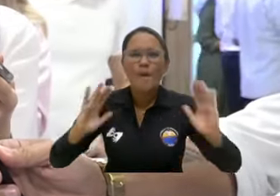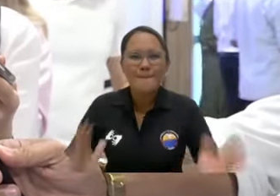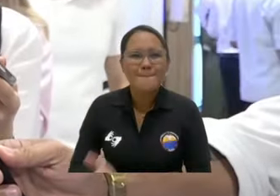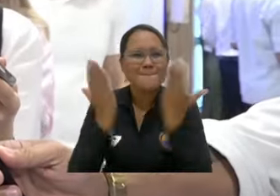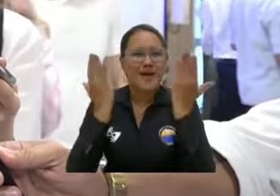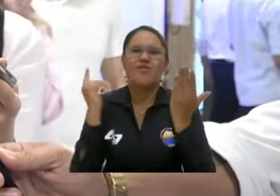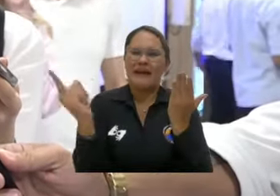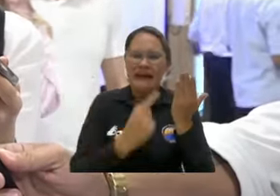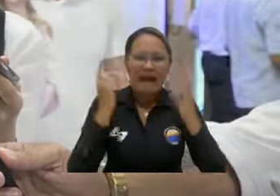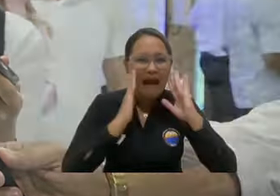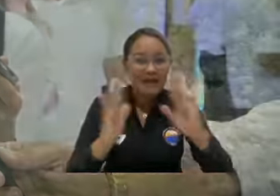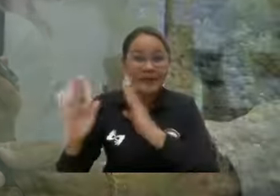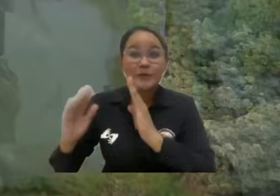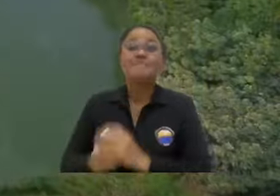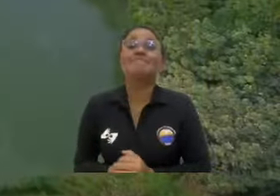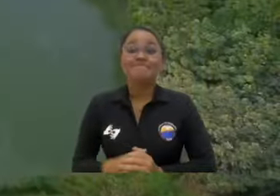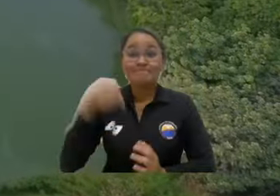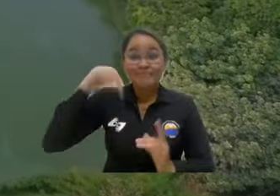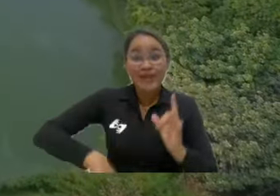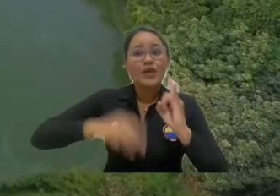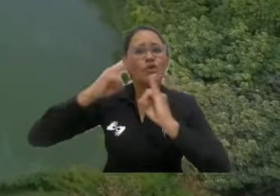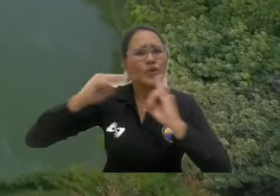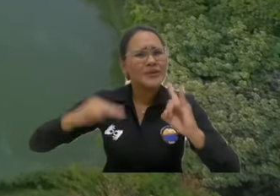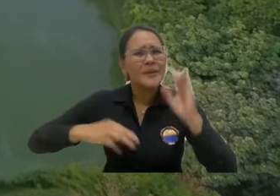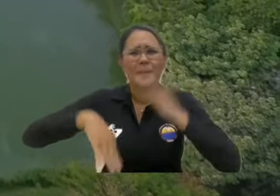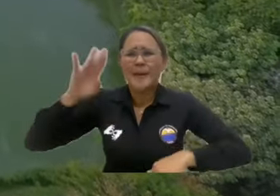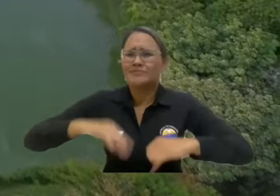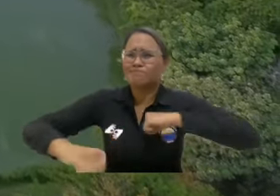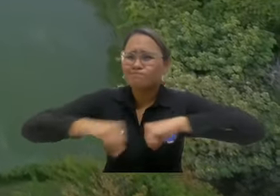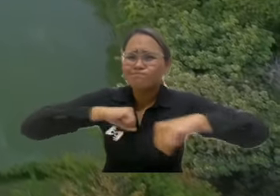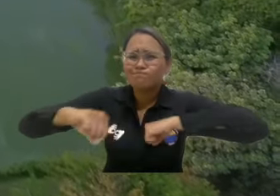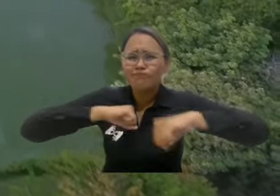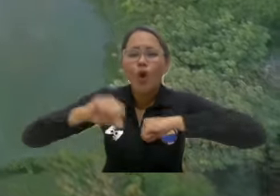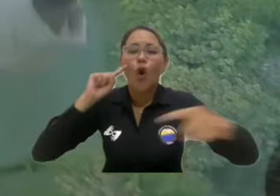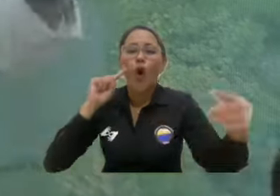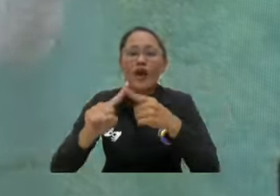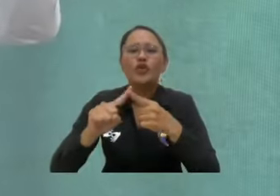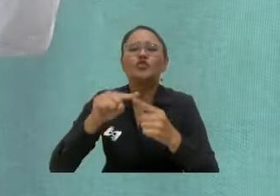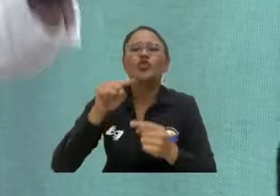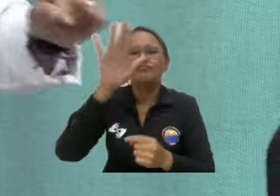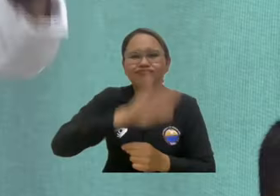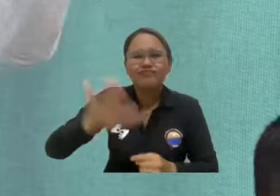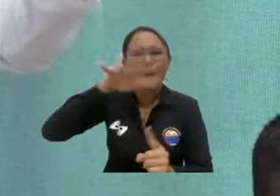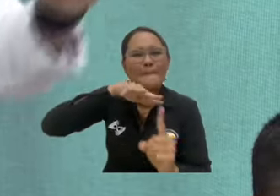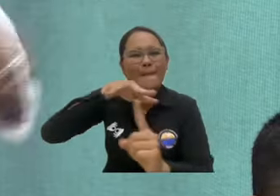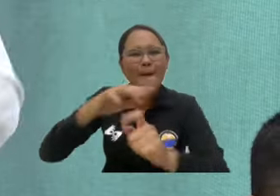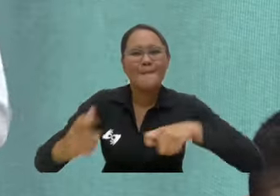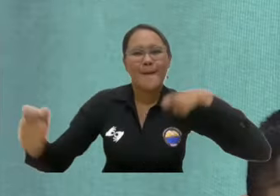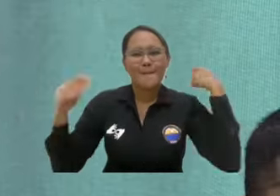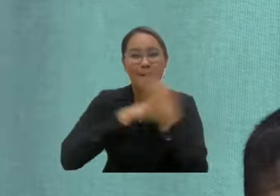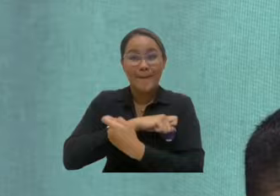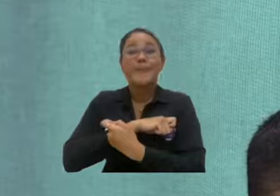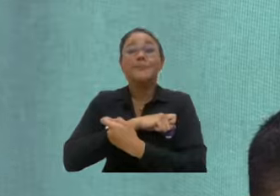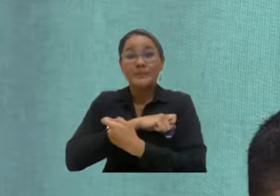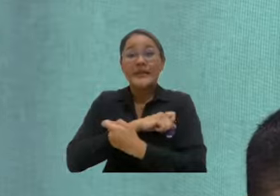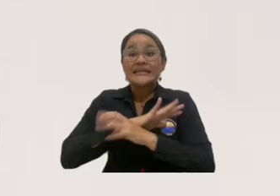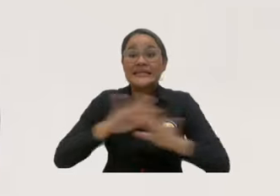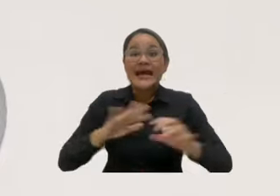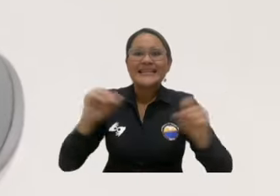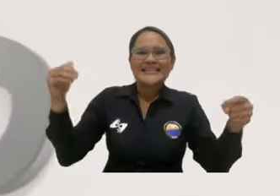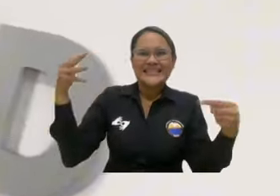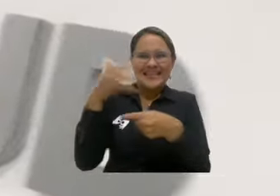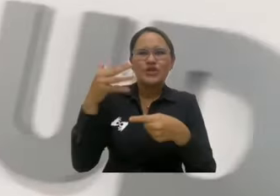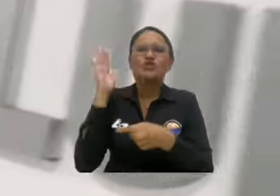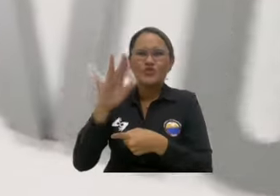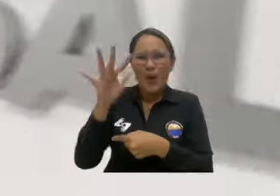salud de la población en general. Desde esta alma mater se ha propendido por contribuir a la transformación del territorio. Con la